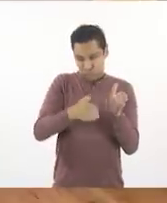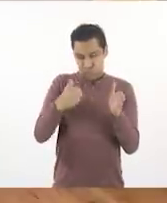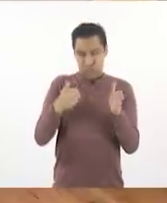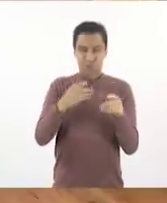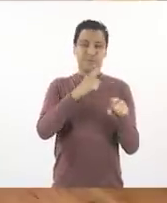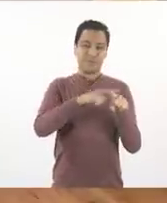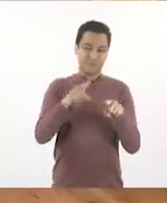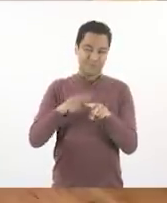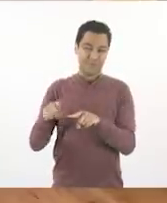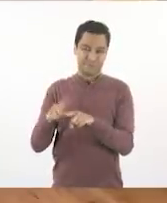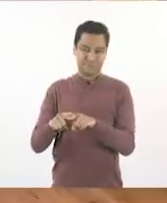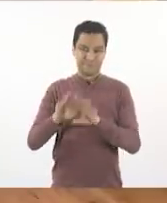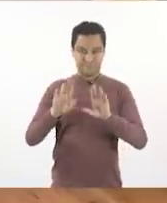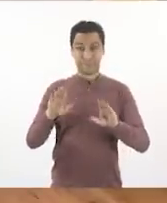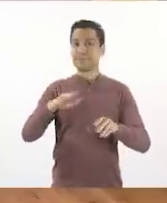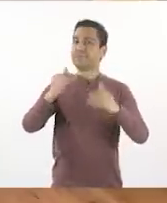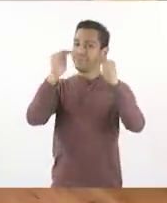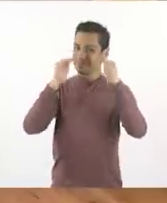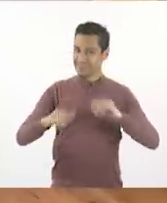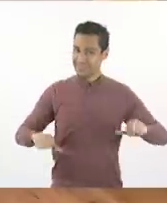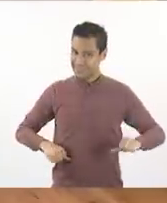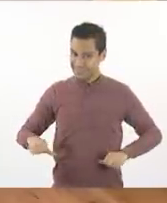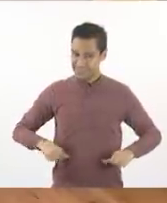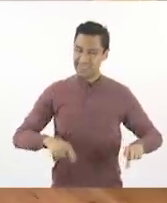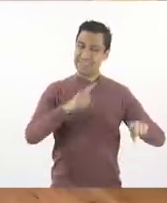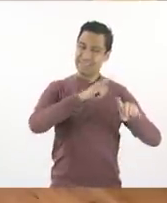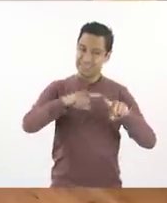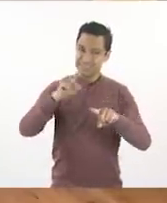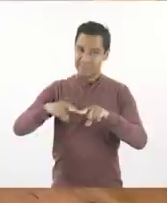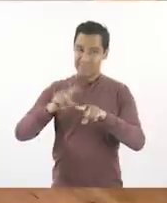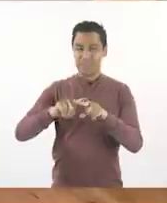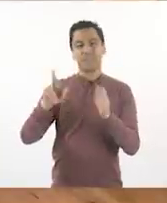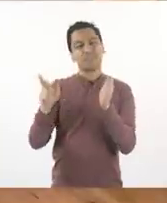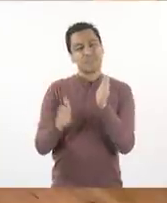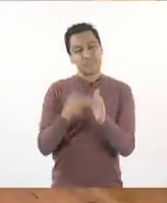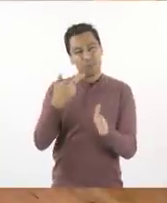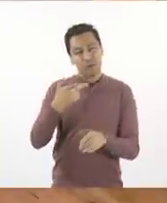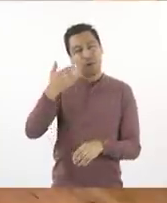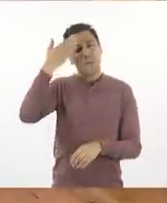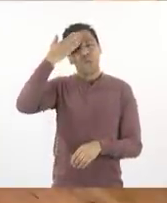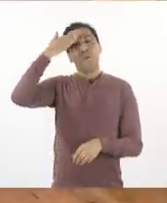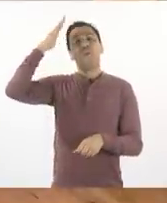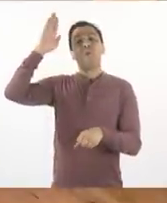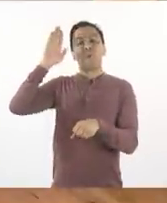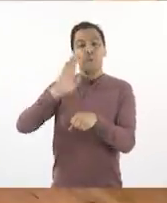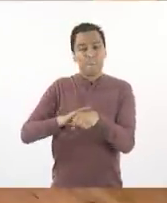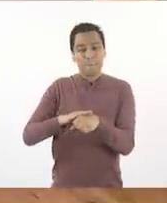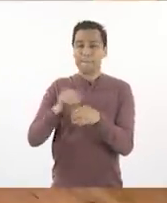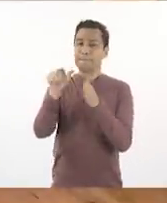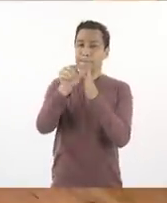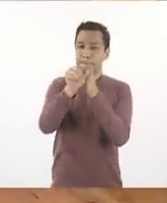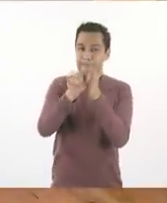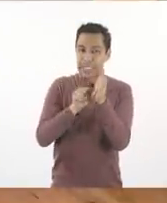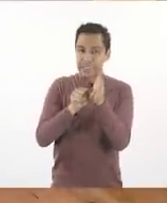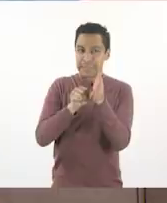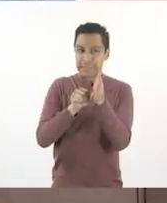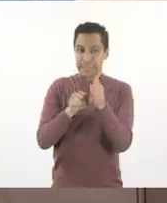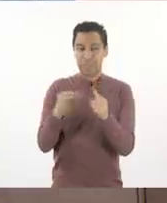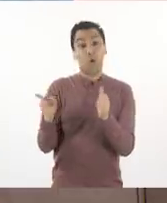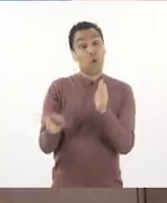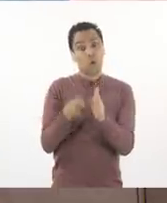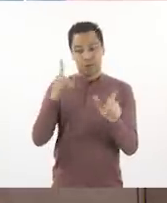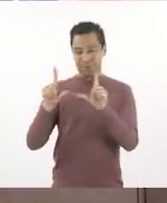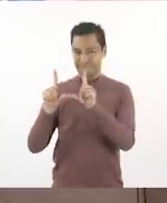Ahora vamos a realizar otra actividad para recordar nuevamente el nombre de los meses. Y vamos a ocupar las tarjetas. Sí.